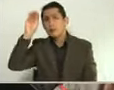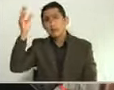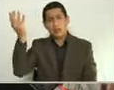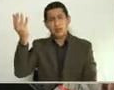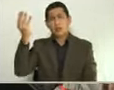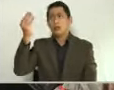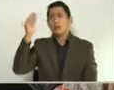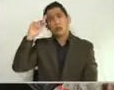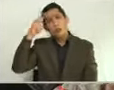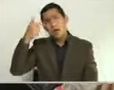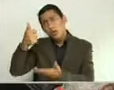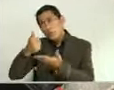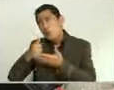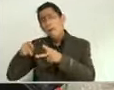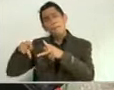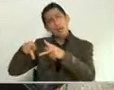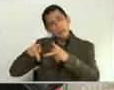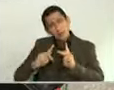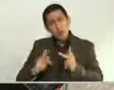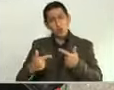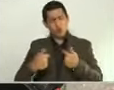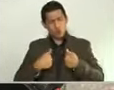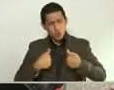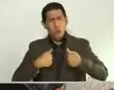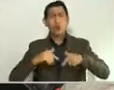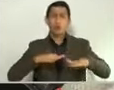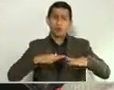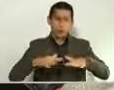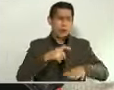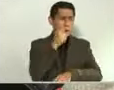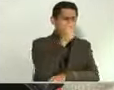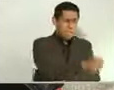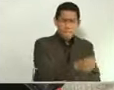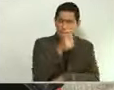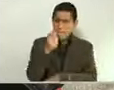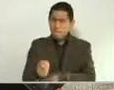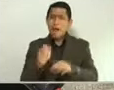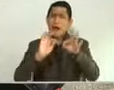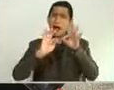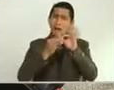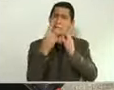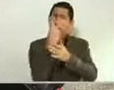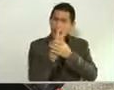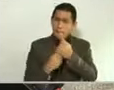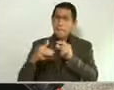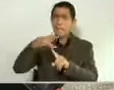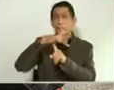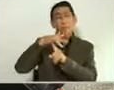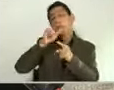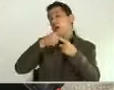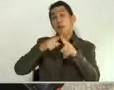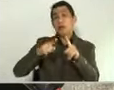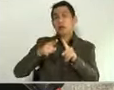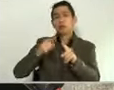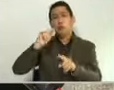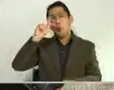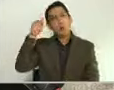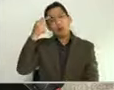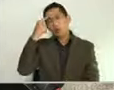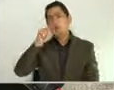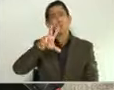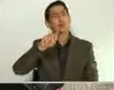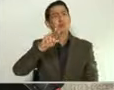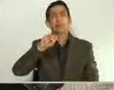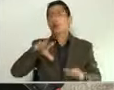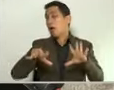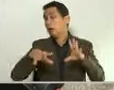a nosotros. Mándenos el dinero, esto cuesta tanto, esto es lo que ustedes invierten. Y nosotros nos encargamos de ambos parques, que son gigantescos y son